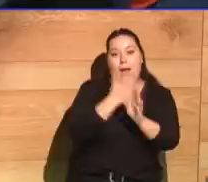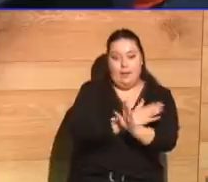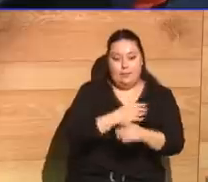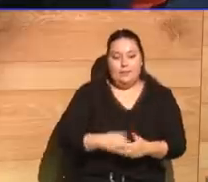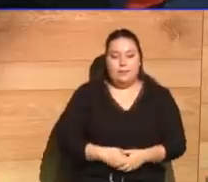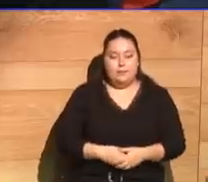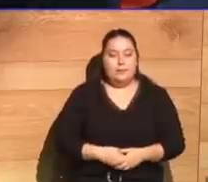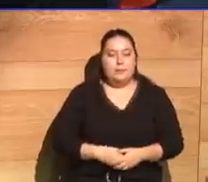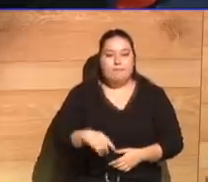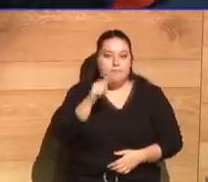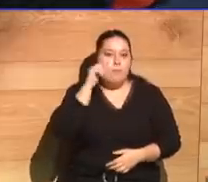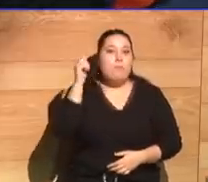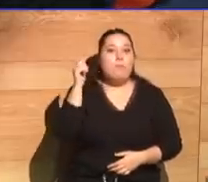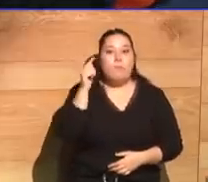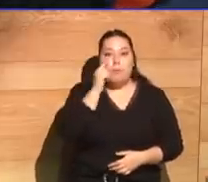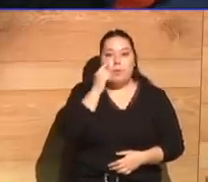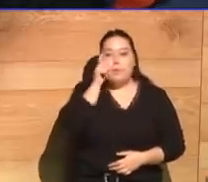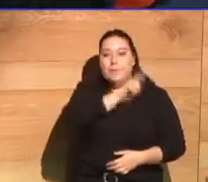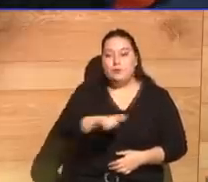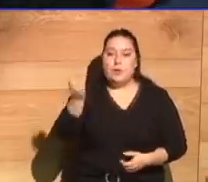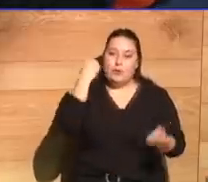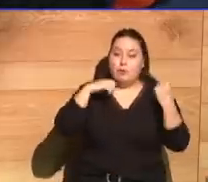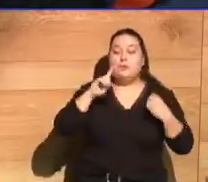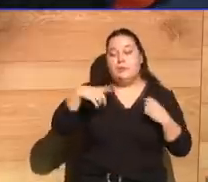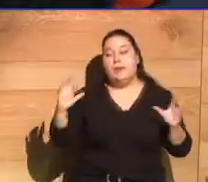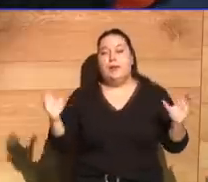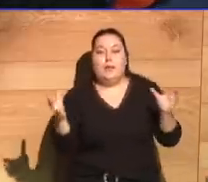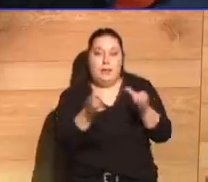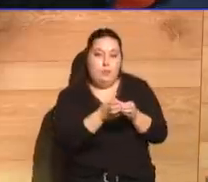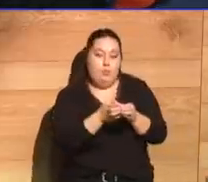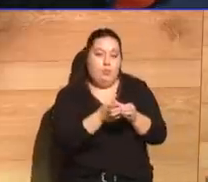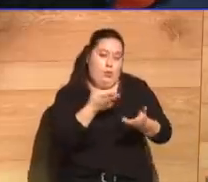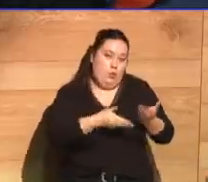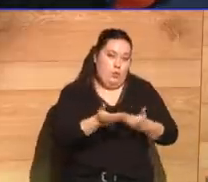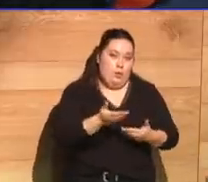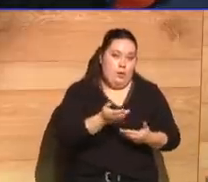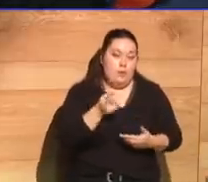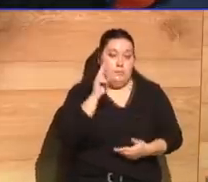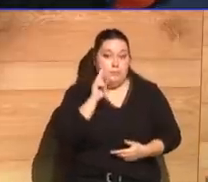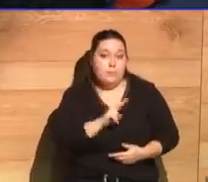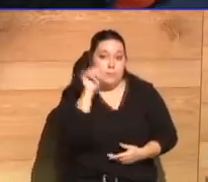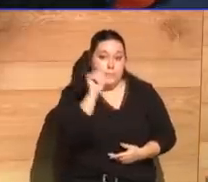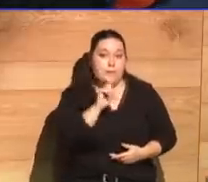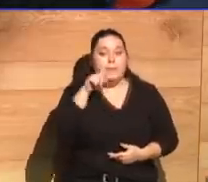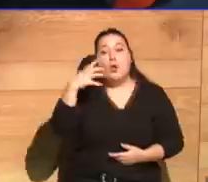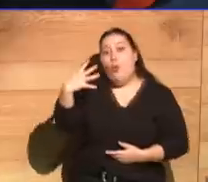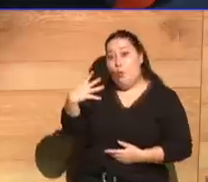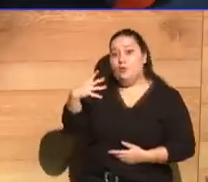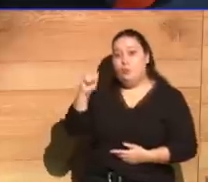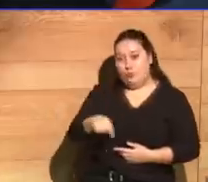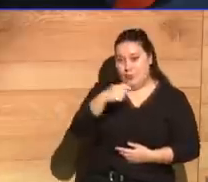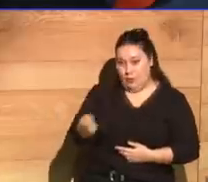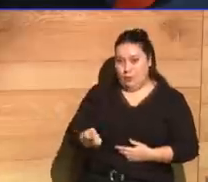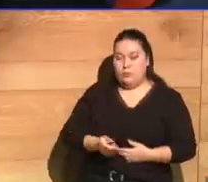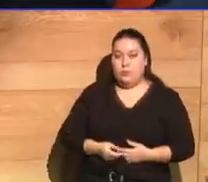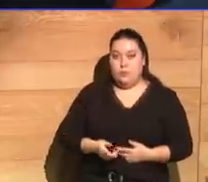cuando descubrieron los actores y el equipo involucrado que iba a haber los Tres Mosqueteros y los Cuatro Mosqueteros. Ante lo